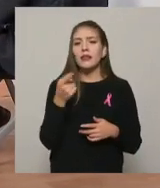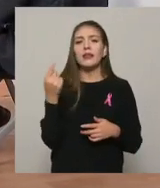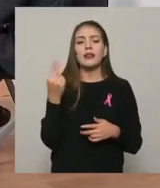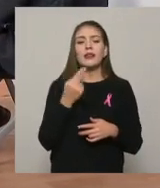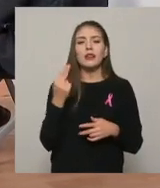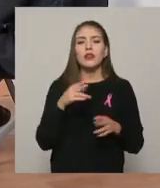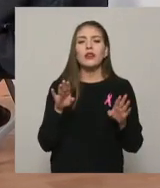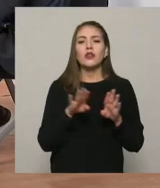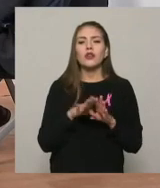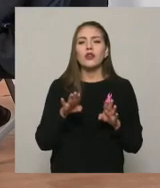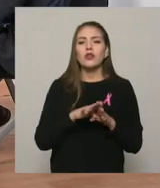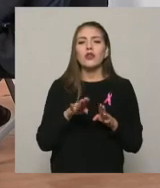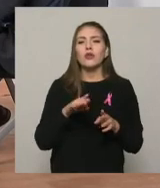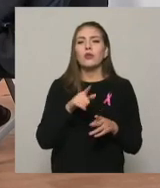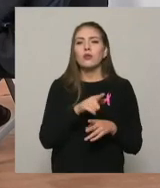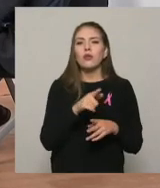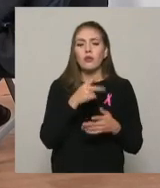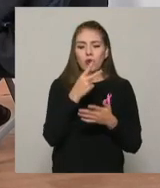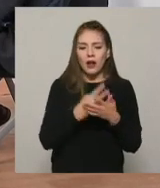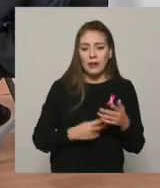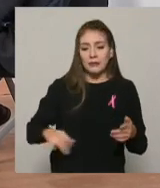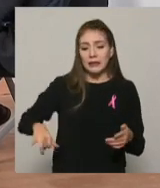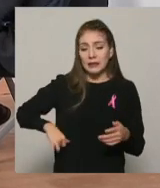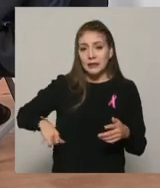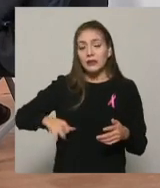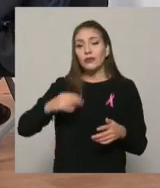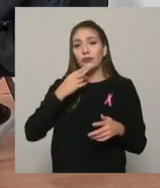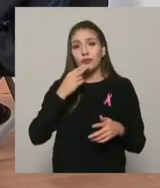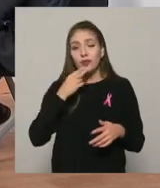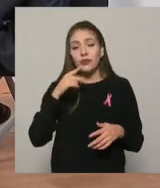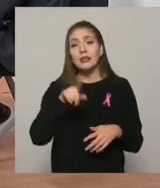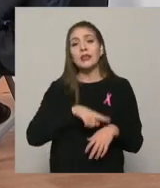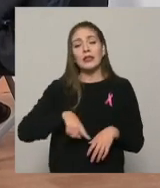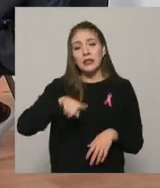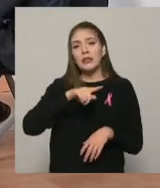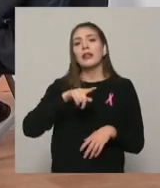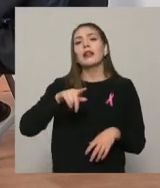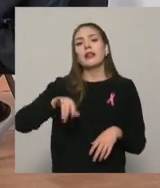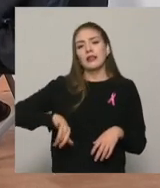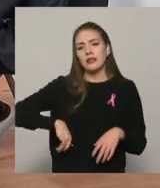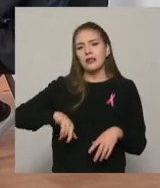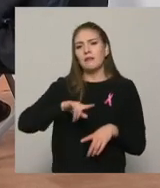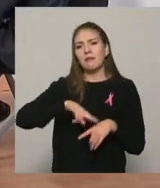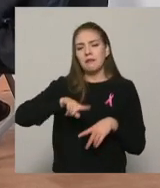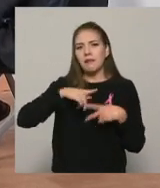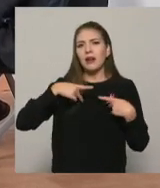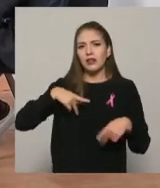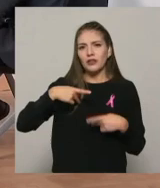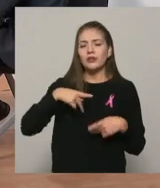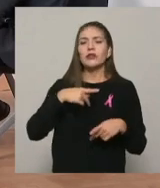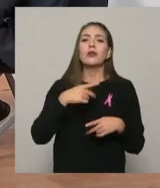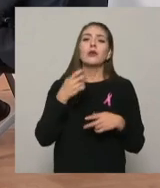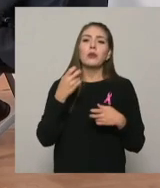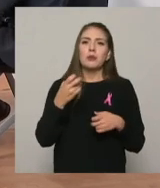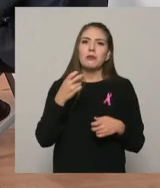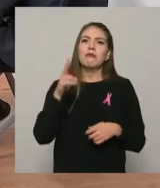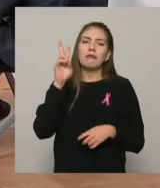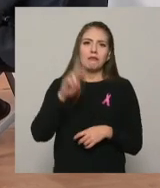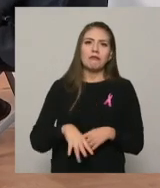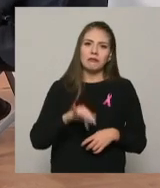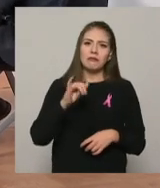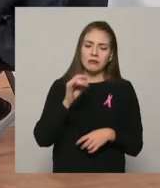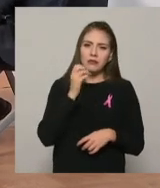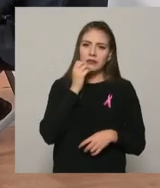llevarle programas de utilidad a la gente, y la ciencia es útil, es lo más útil para la sociedad. En efecto, es increíble que muchísimas personas